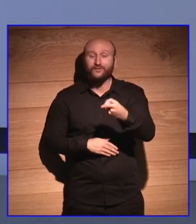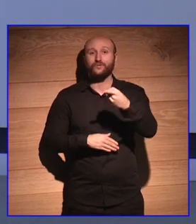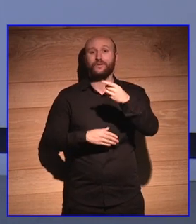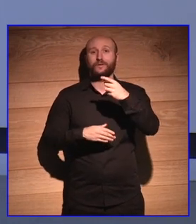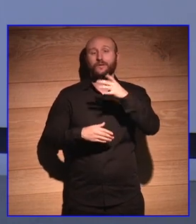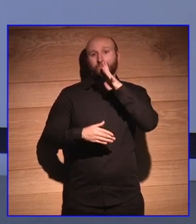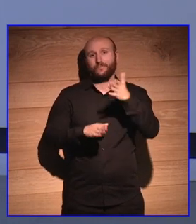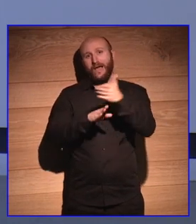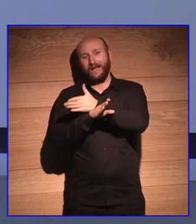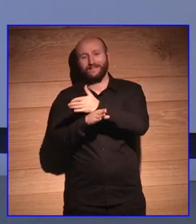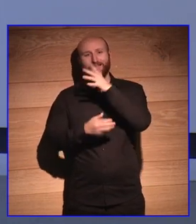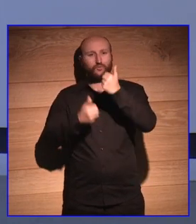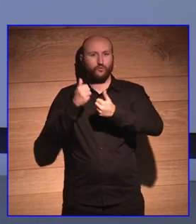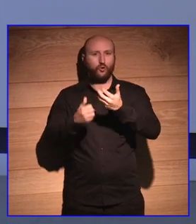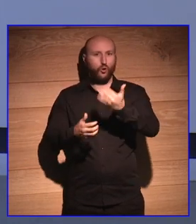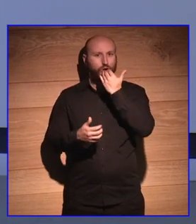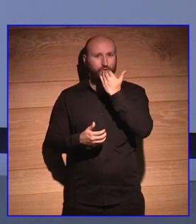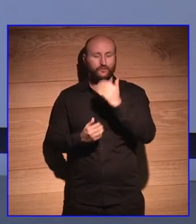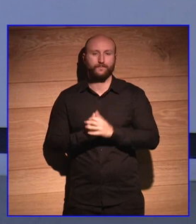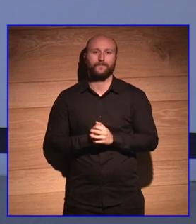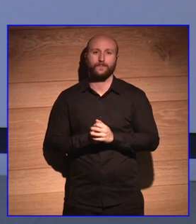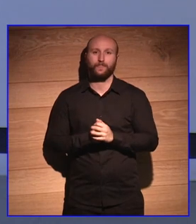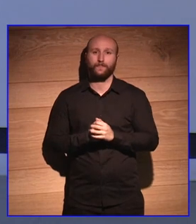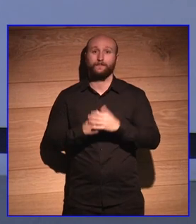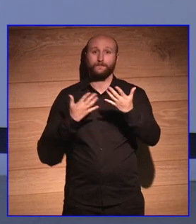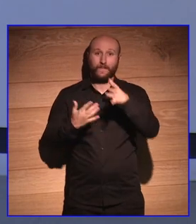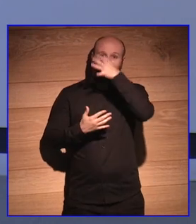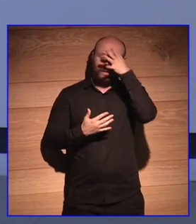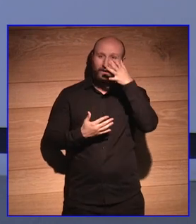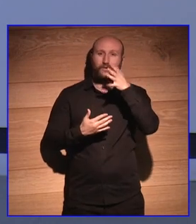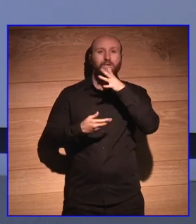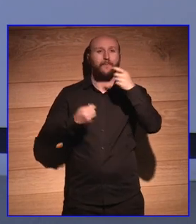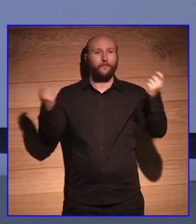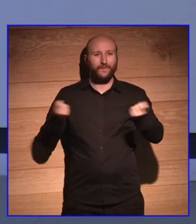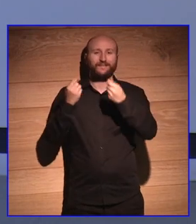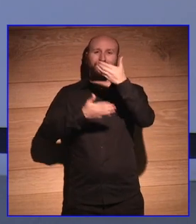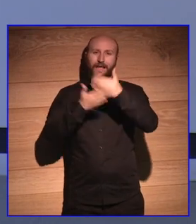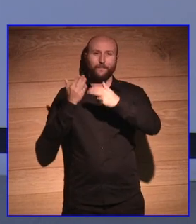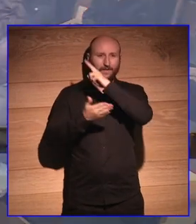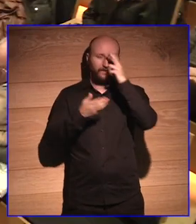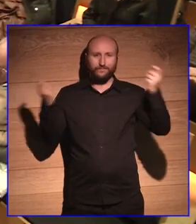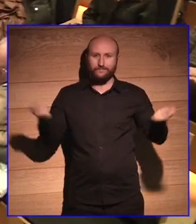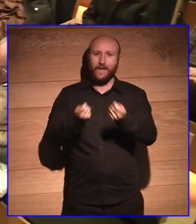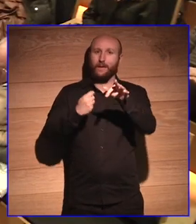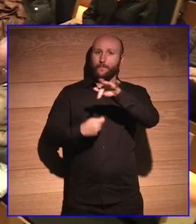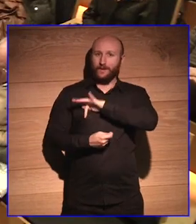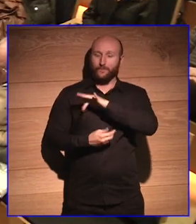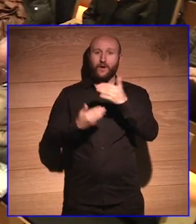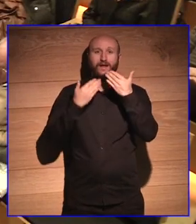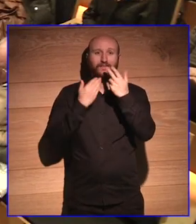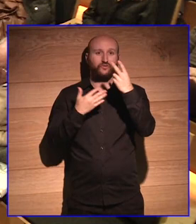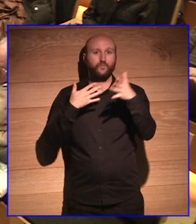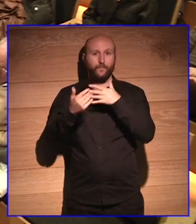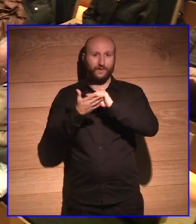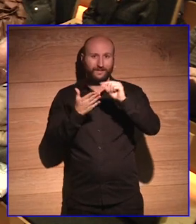en el verano de 1927 la prensa madrileña publicaba la concesión del premio que consiguió gracias a dos partituras